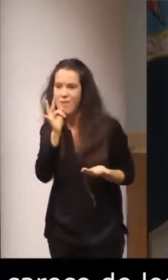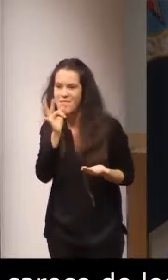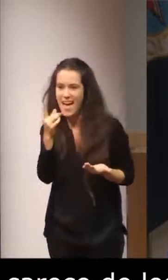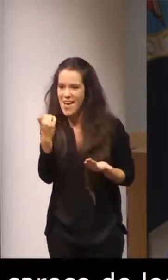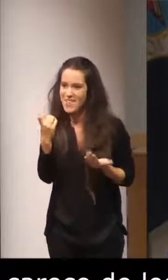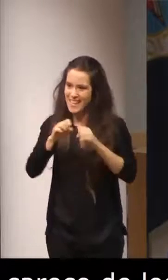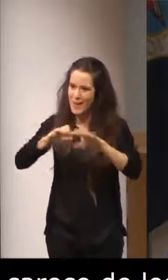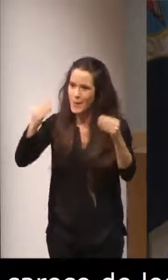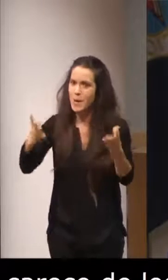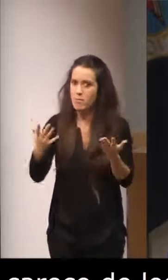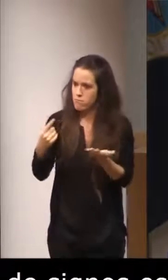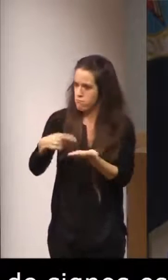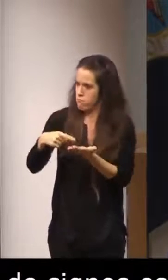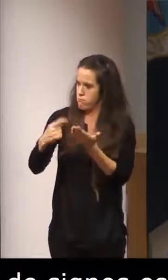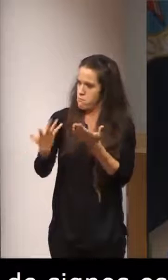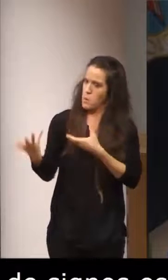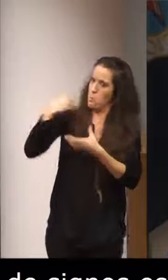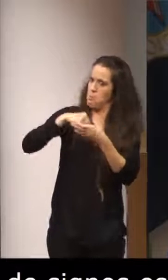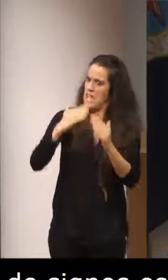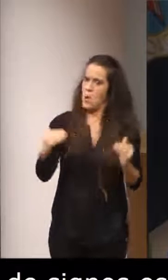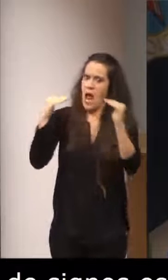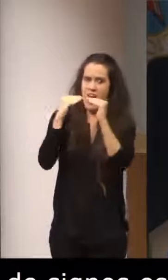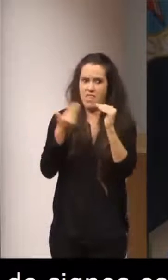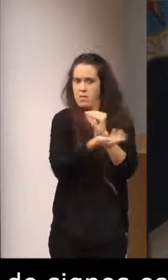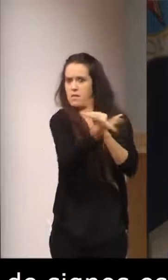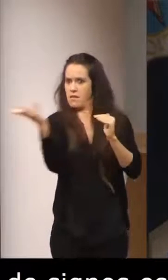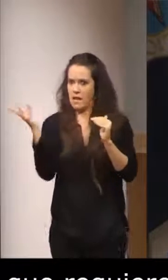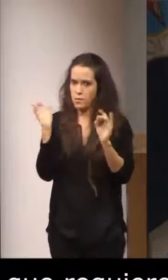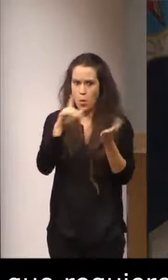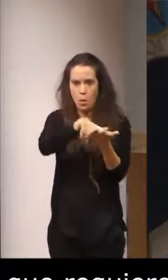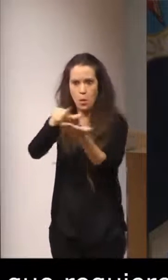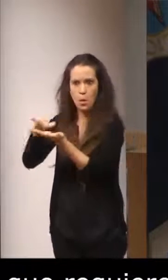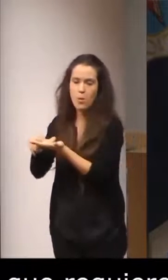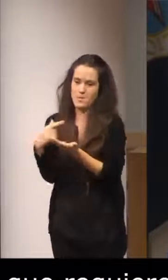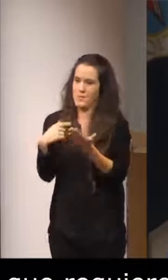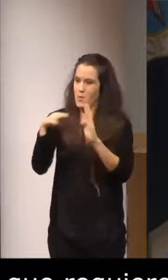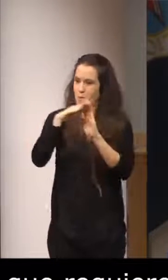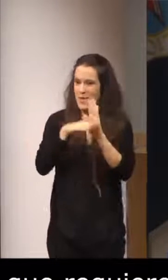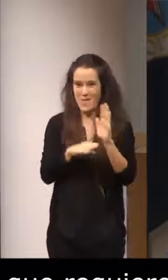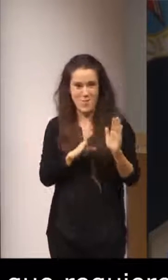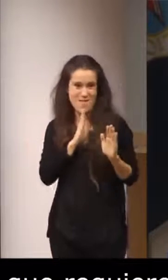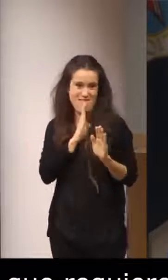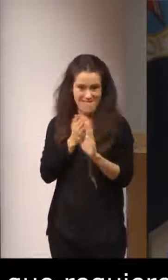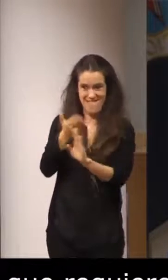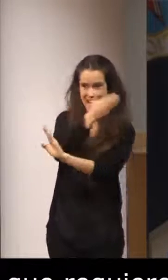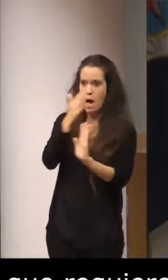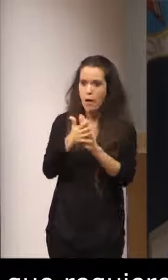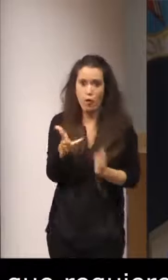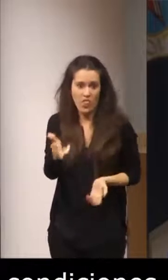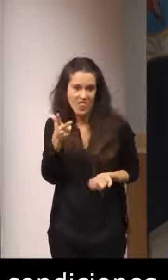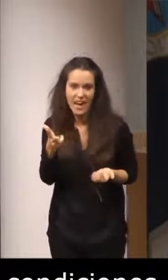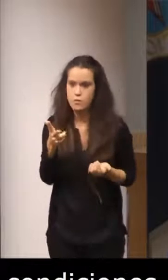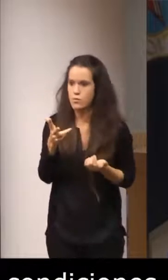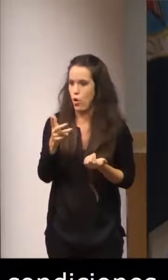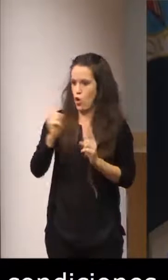debe estar en igualdad de condiciones para aplicar prácticamente esos principios de los que he hablado anteriormente, derecho a la no